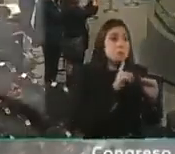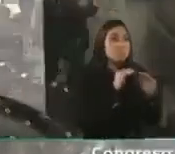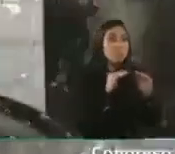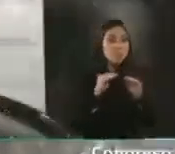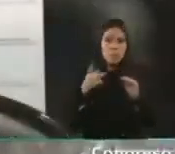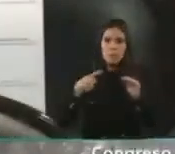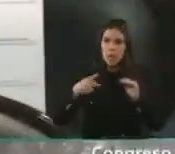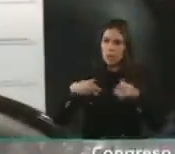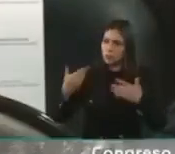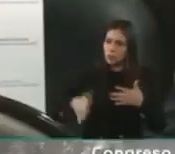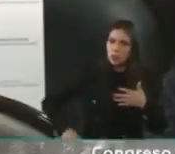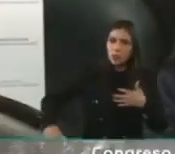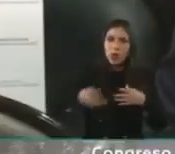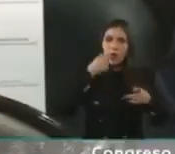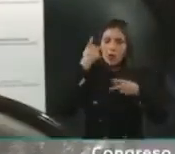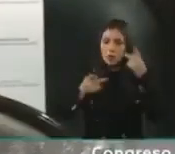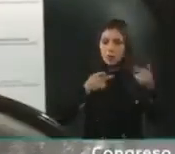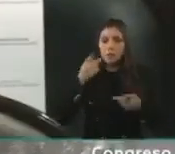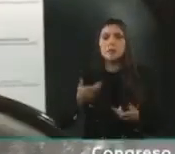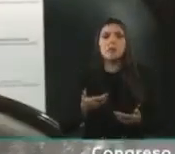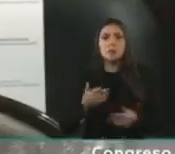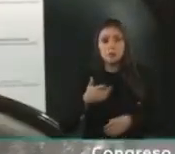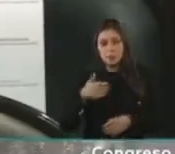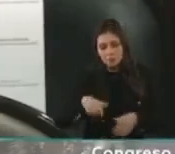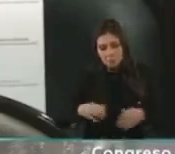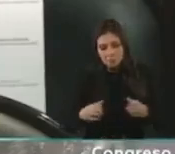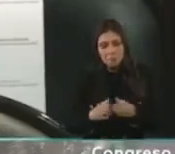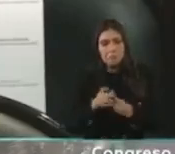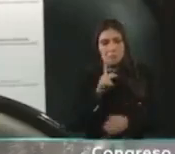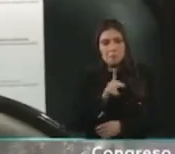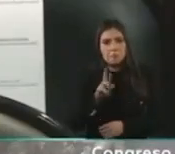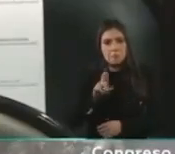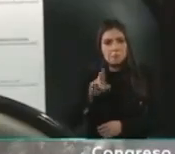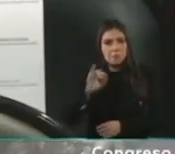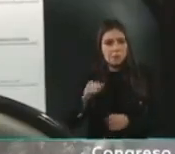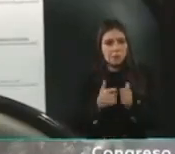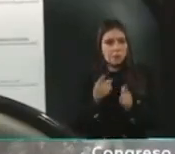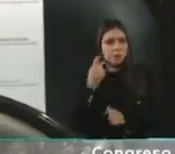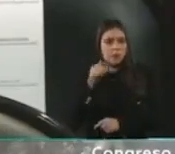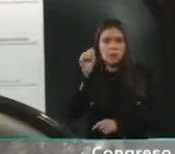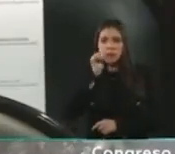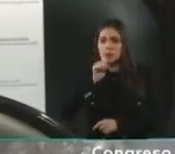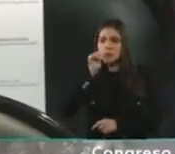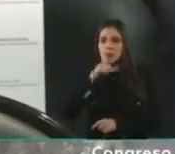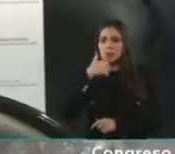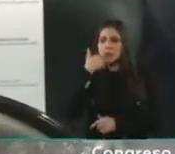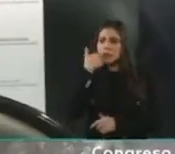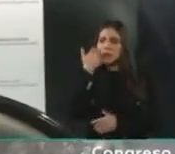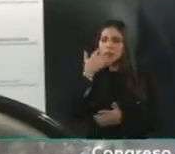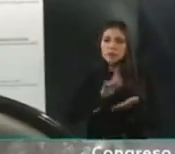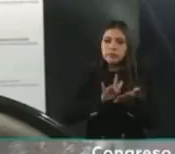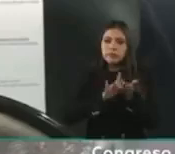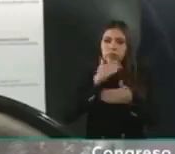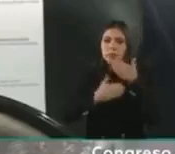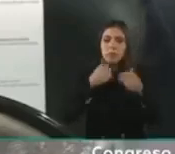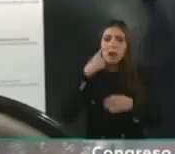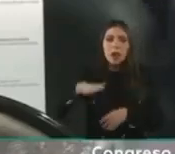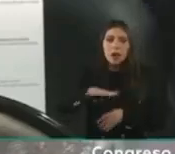El PRI siempre será parte de la construcción de una mejor calidad de vida para los mexicanos. Nuestra